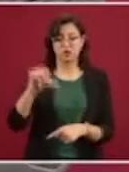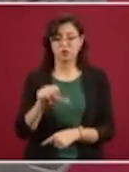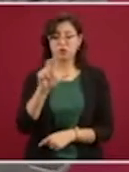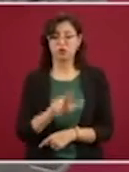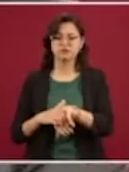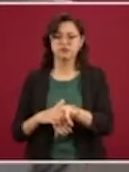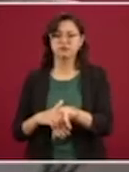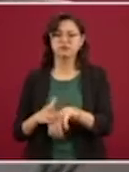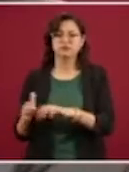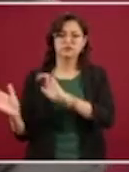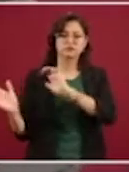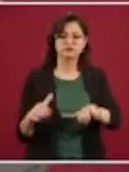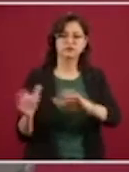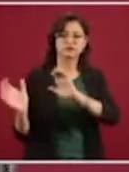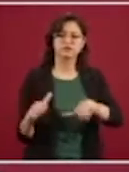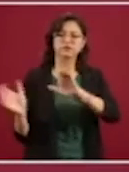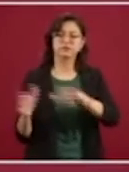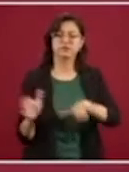martes inscribieron